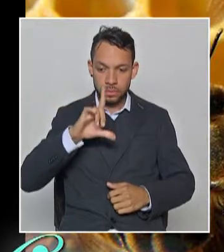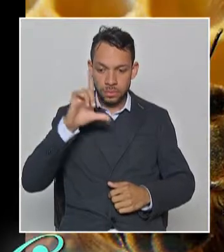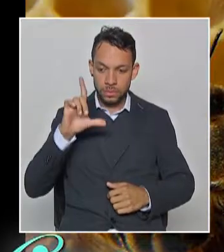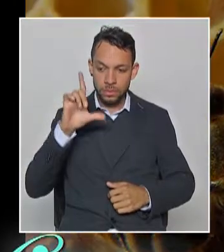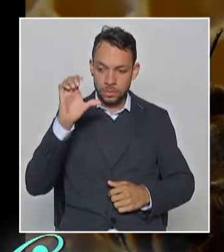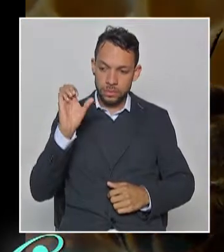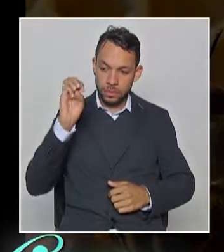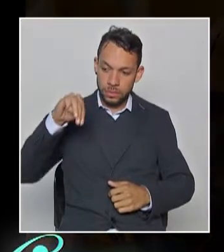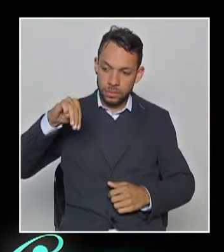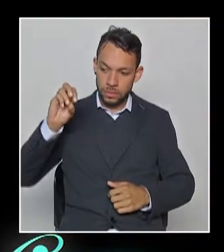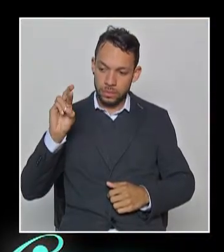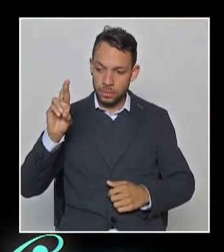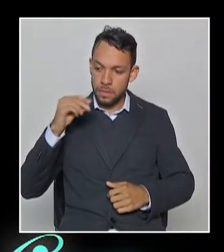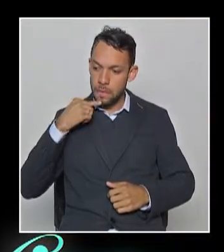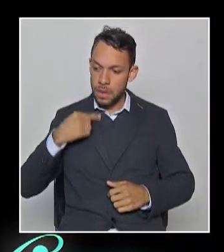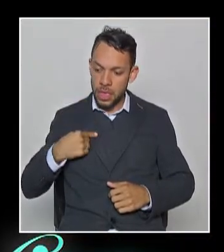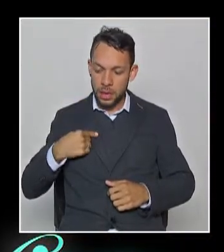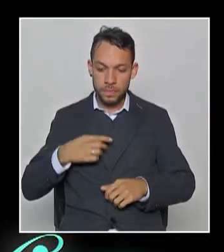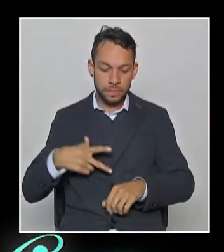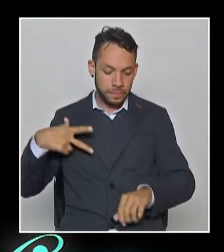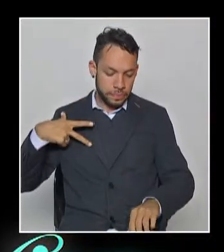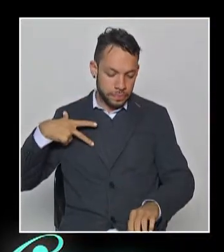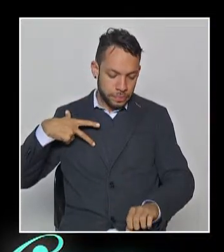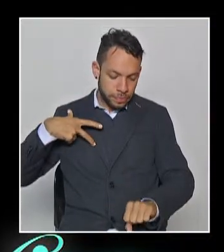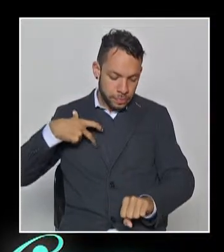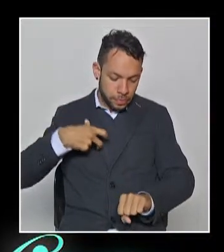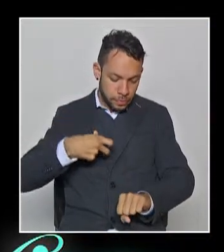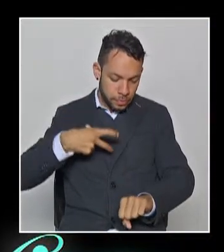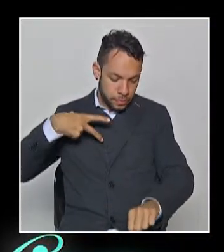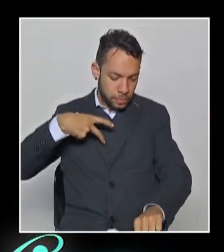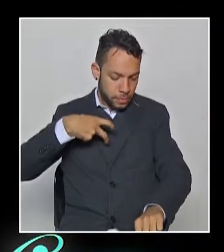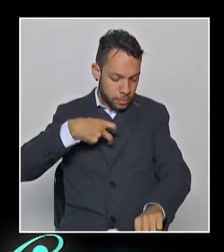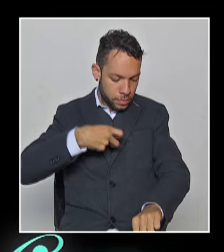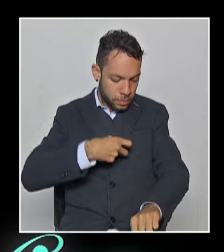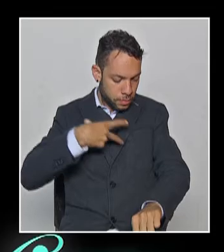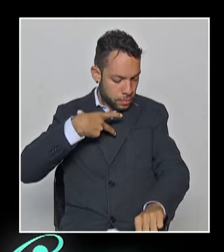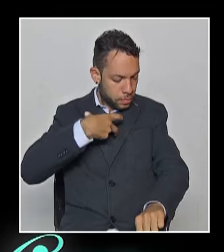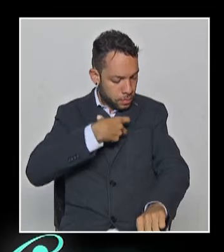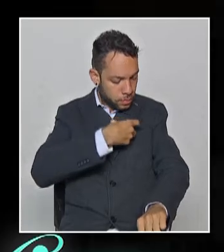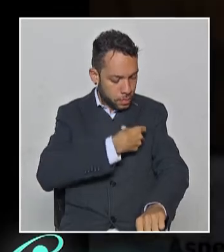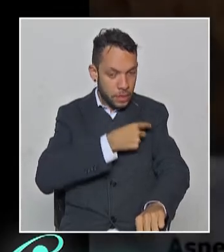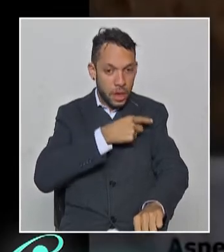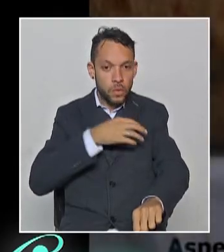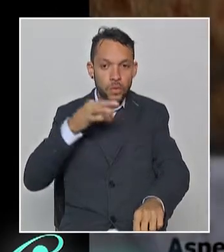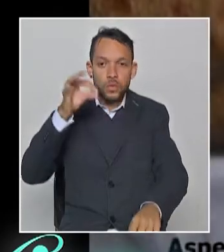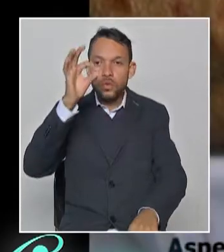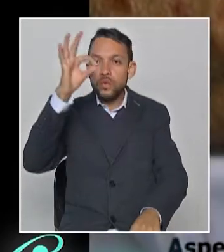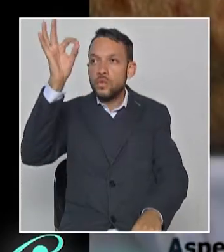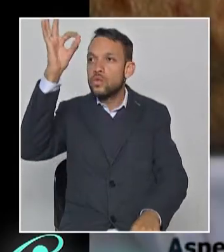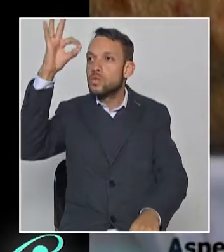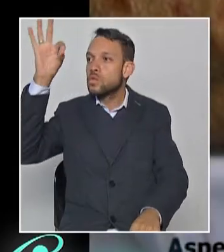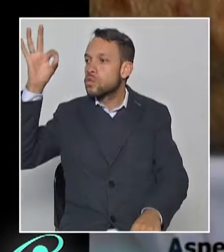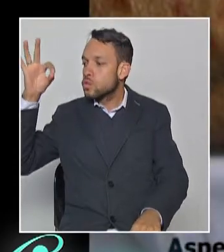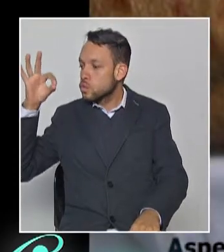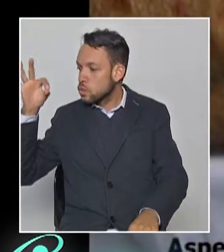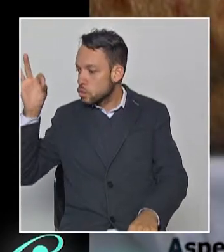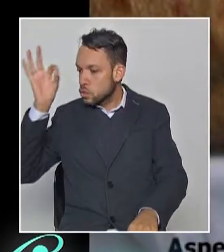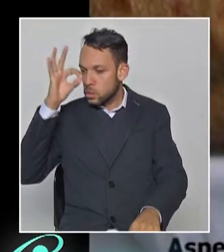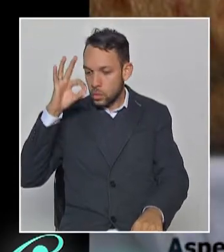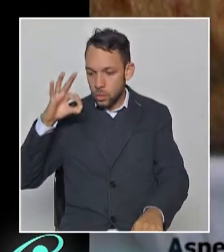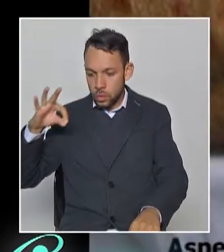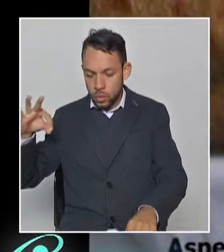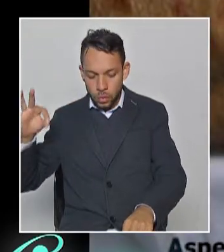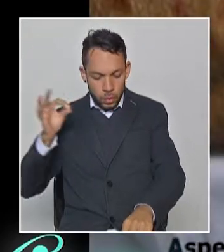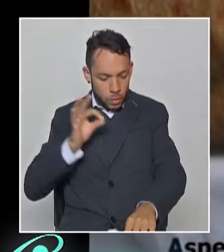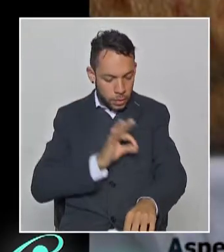unas inyecciones con toxina apiterapia, pero ustedes ven acá que aquí hay unas abejas. Doctora Amparo, gracias por estar